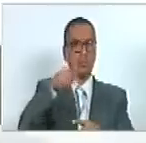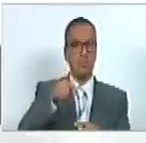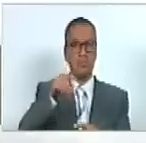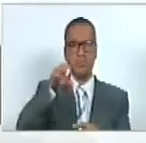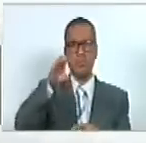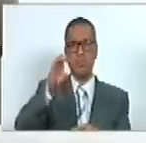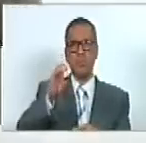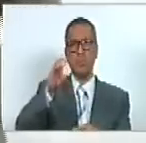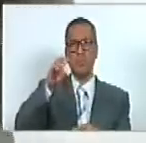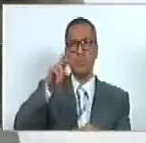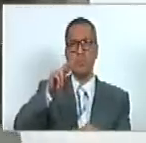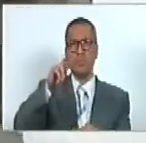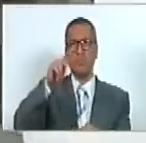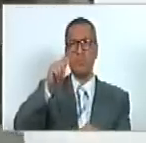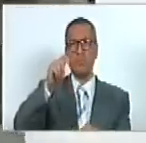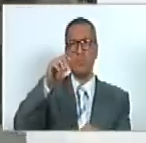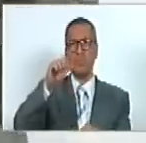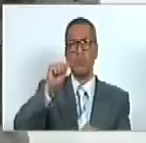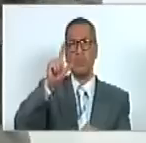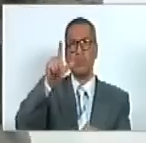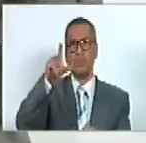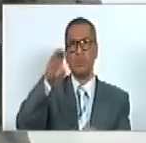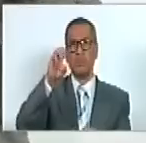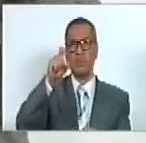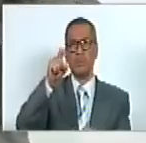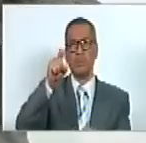Cristalex. Lo nombró